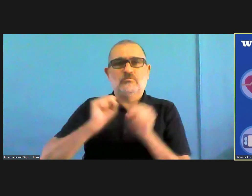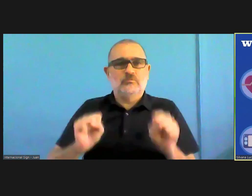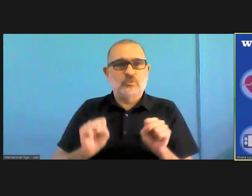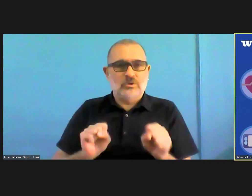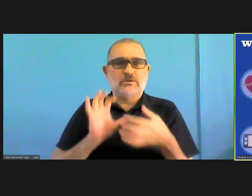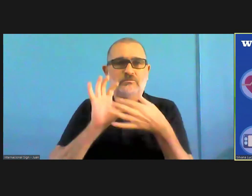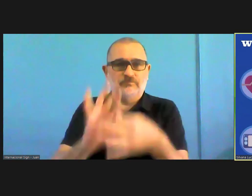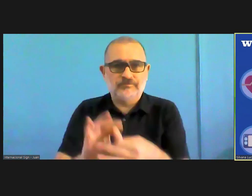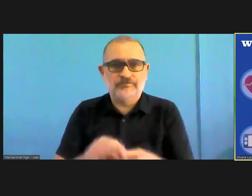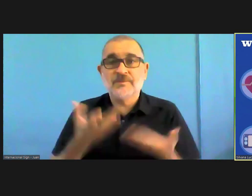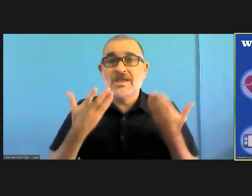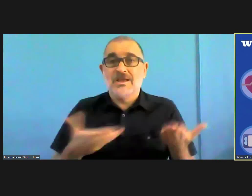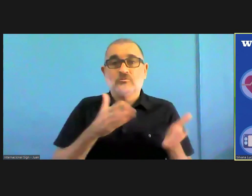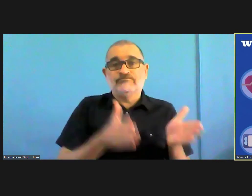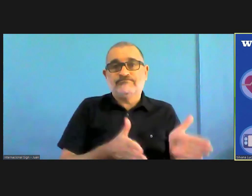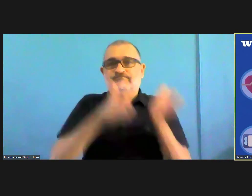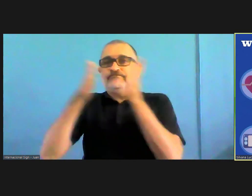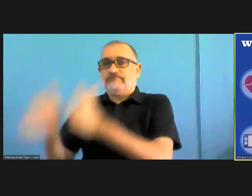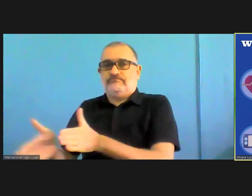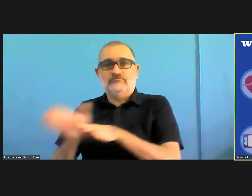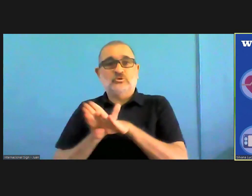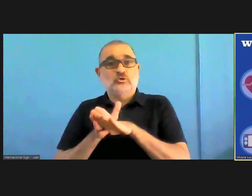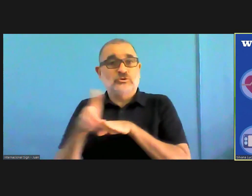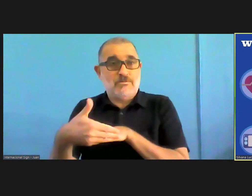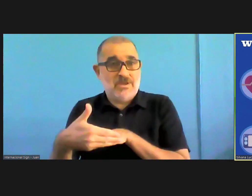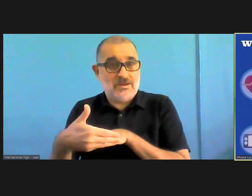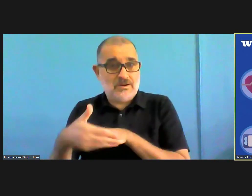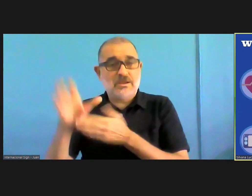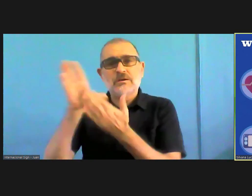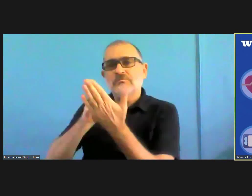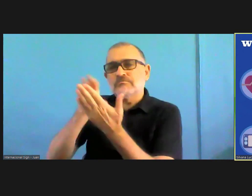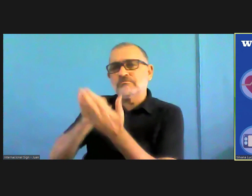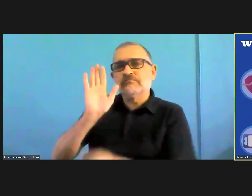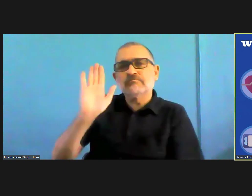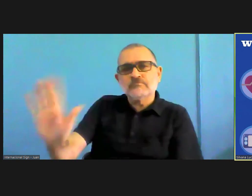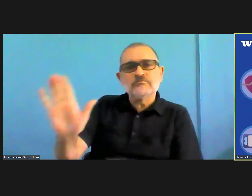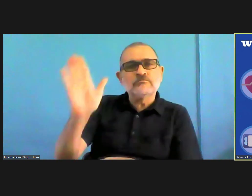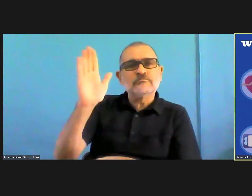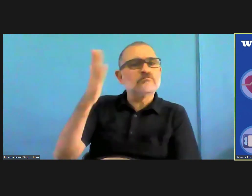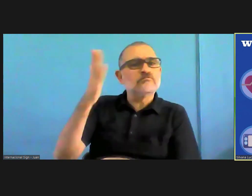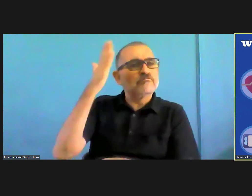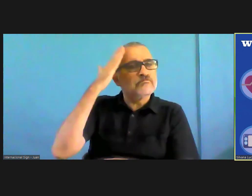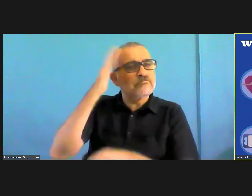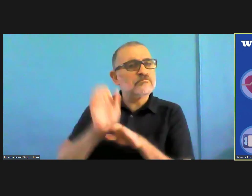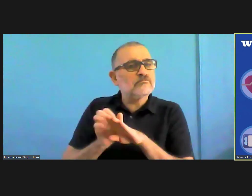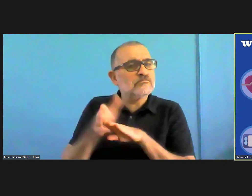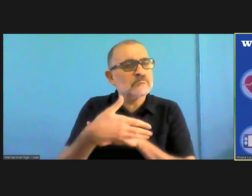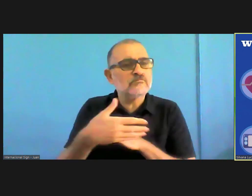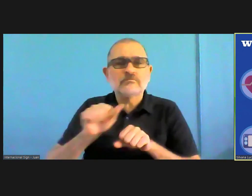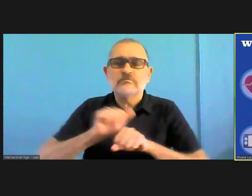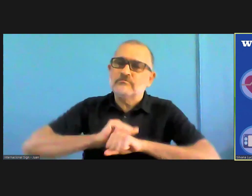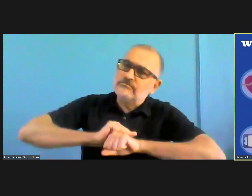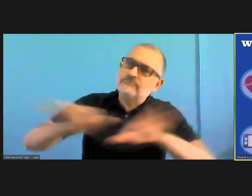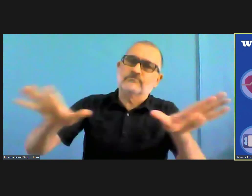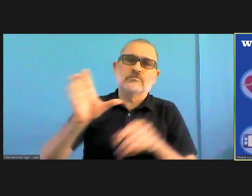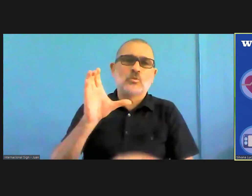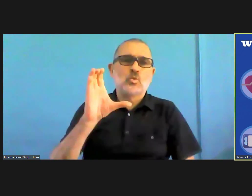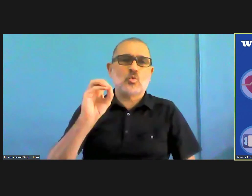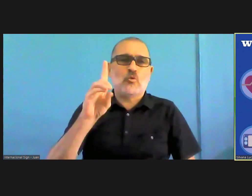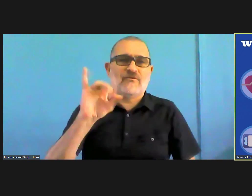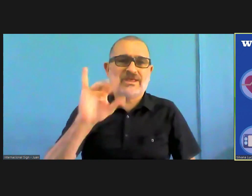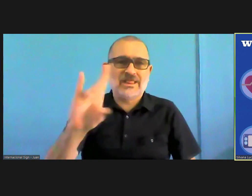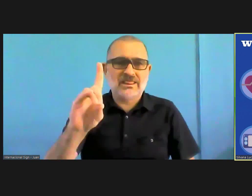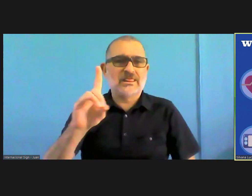cómo ha respondido el gobierno para dar servicios de salud para las personas que sufren de DNT. Tenemos